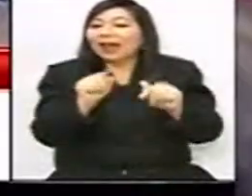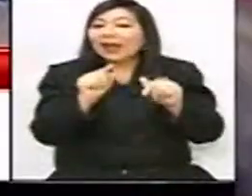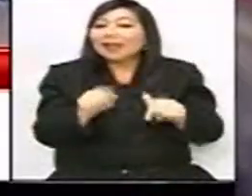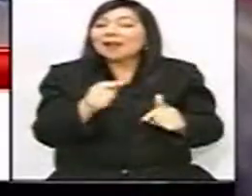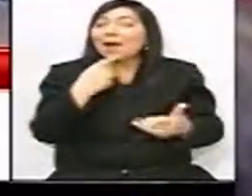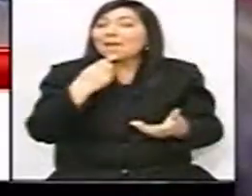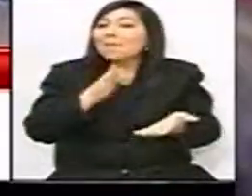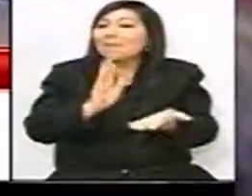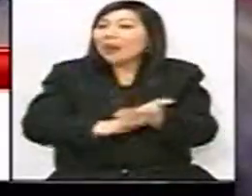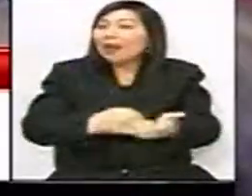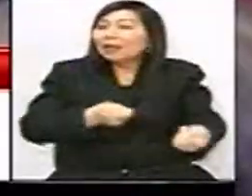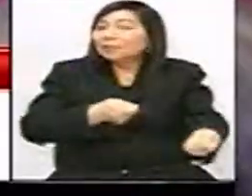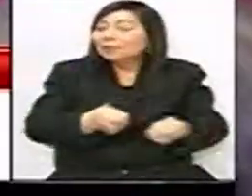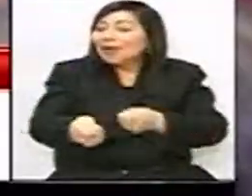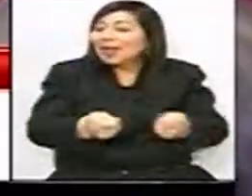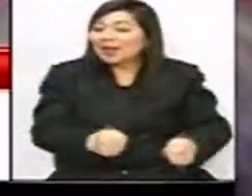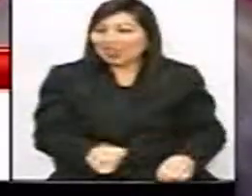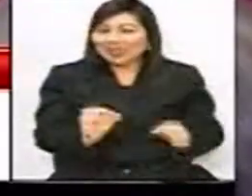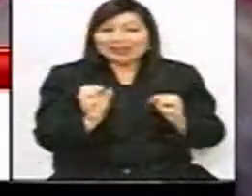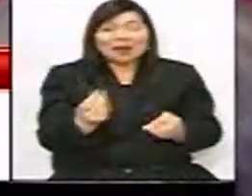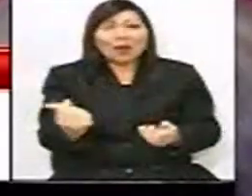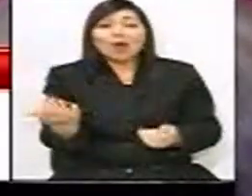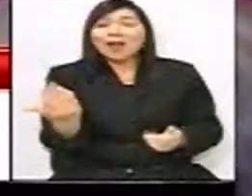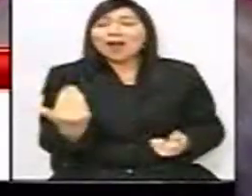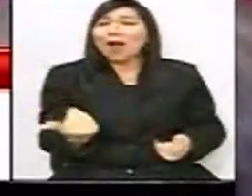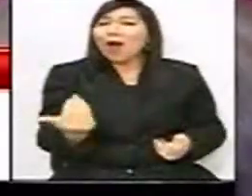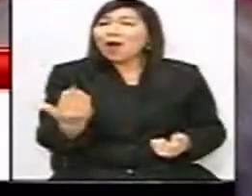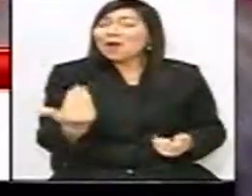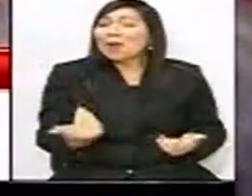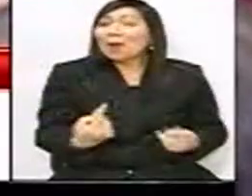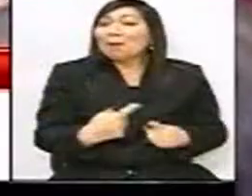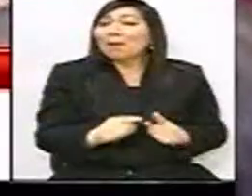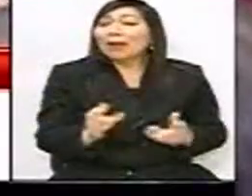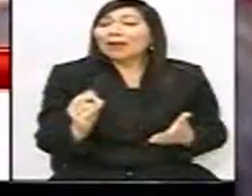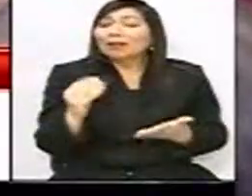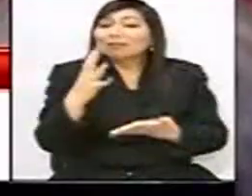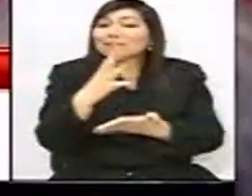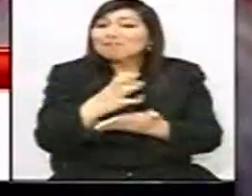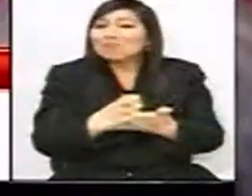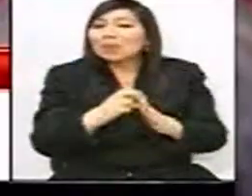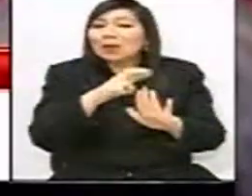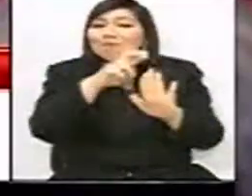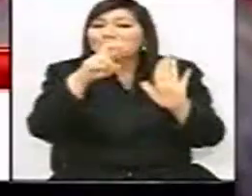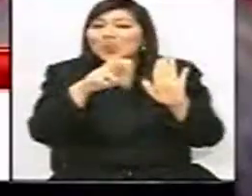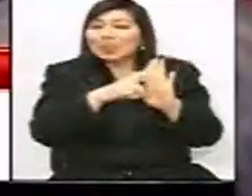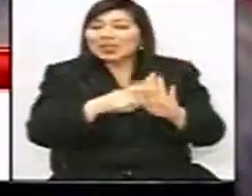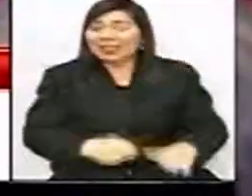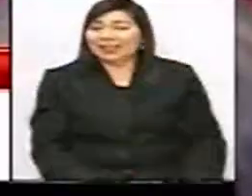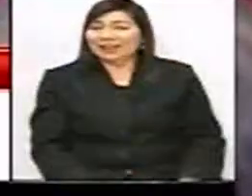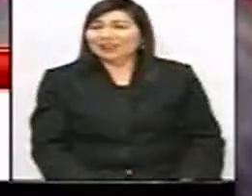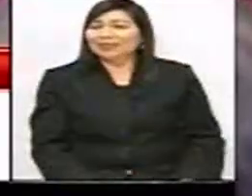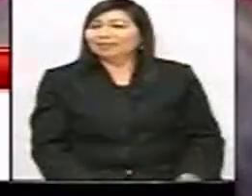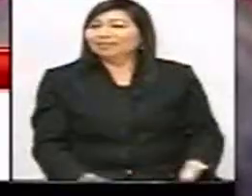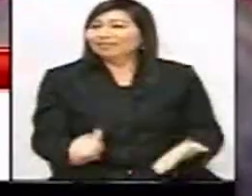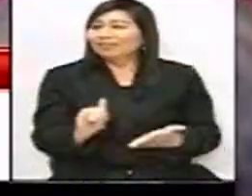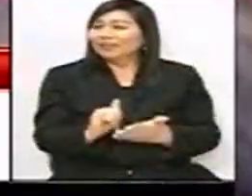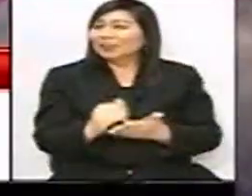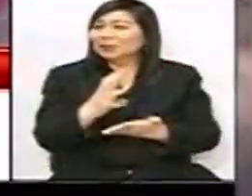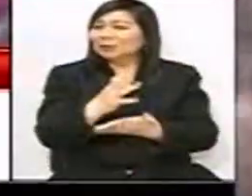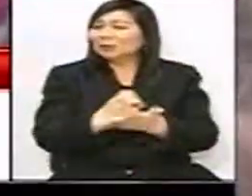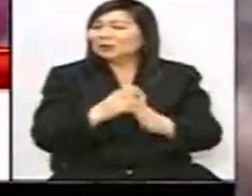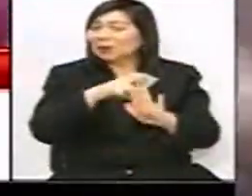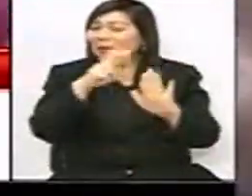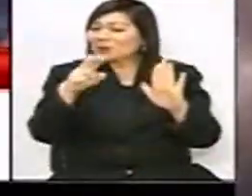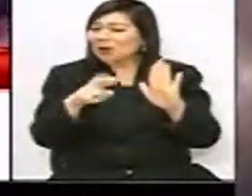están los malos manejos. Siguen cobrando lo mismo, pero te bajan el proyecto. Lo disminuye